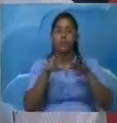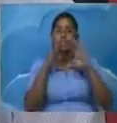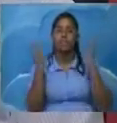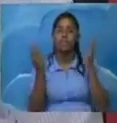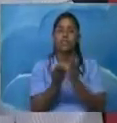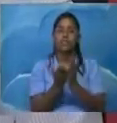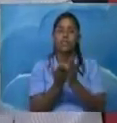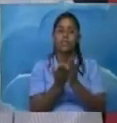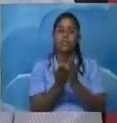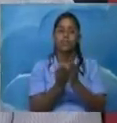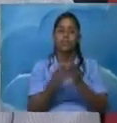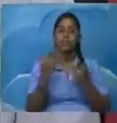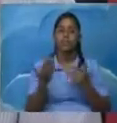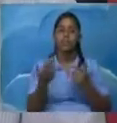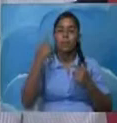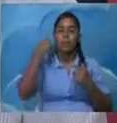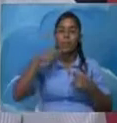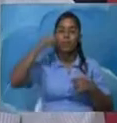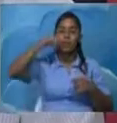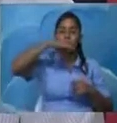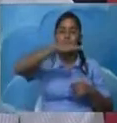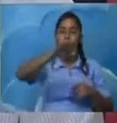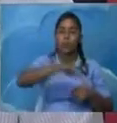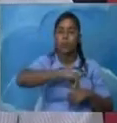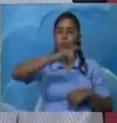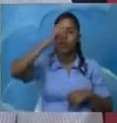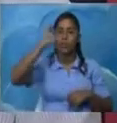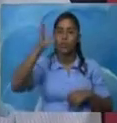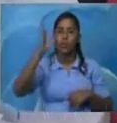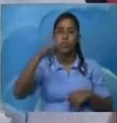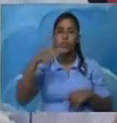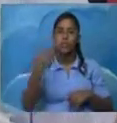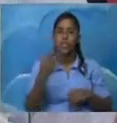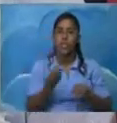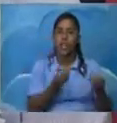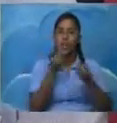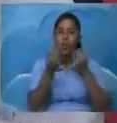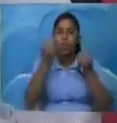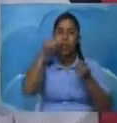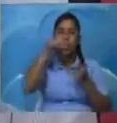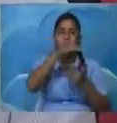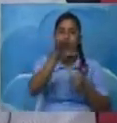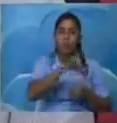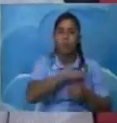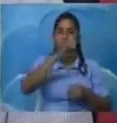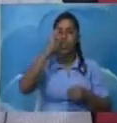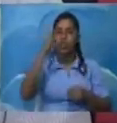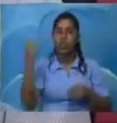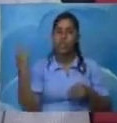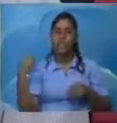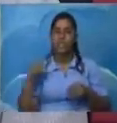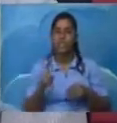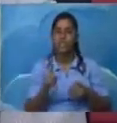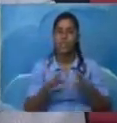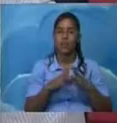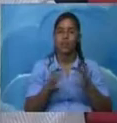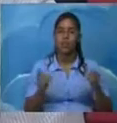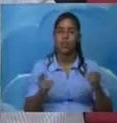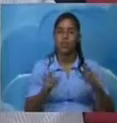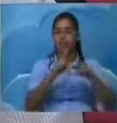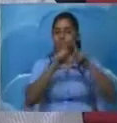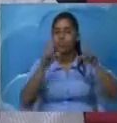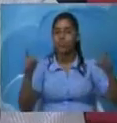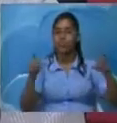tierra, que somos el pueblo de Dios y que como pueblo de Dios tenemos las